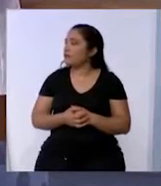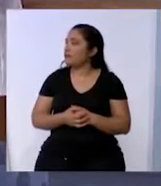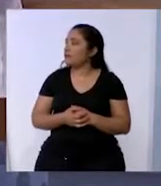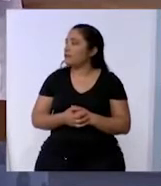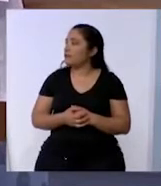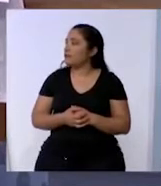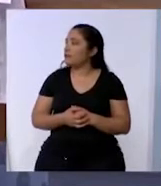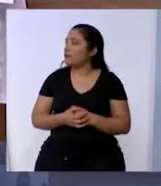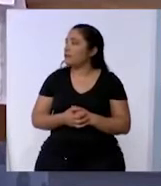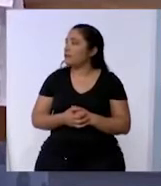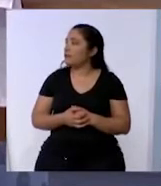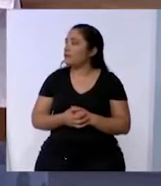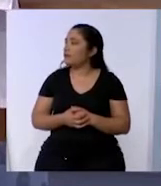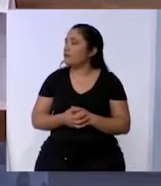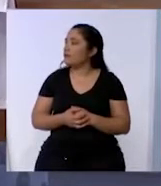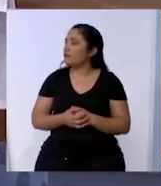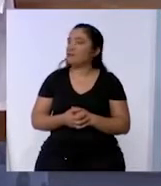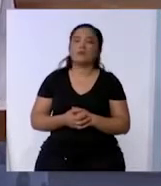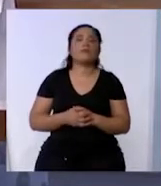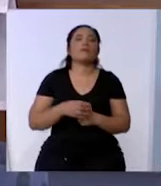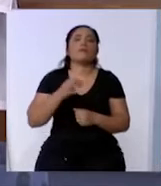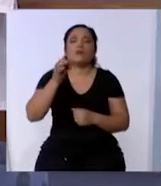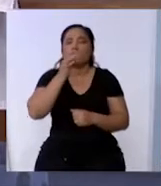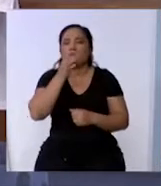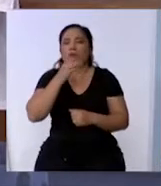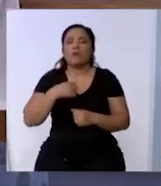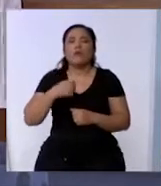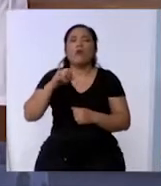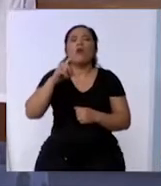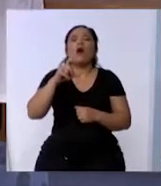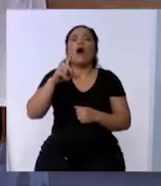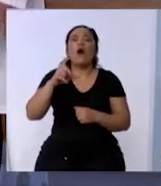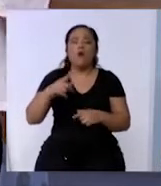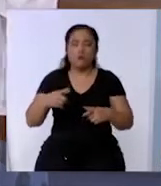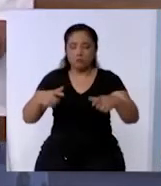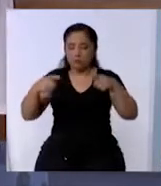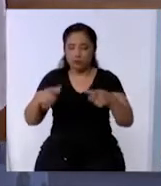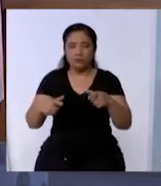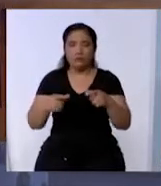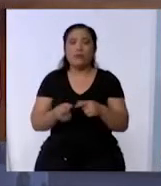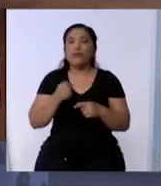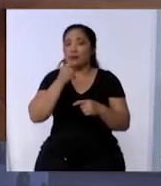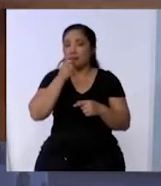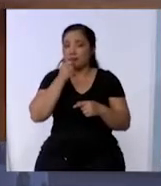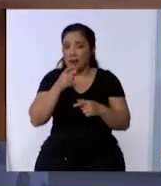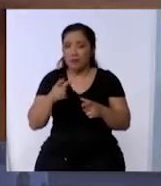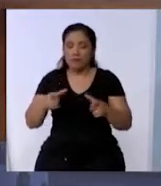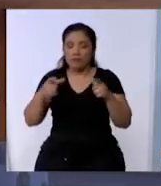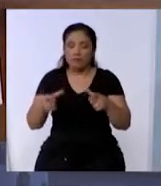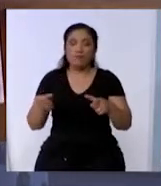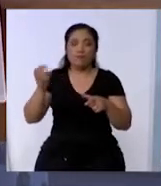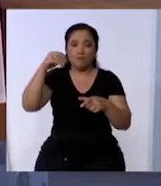yo en cualquier contenedor de agua, mezclo agua con sal. Para entender el concepto, yo lo que hago es